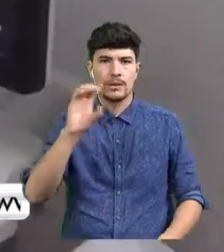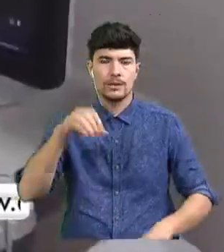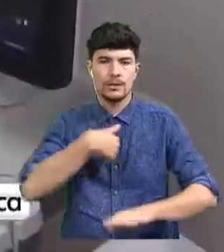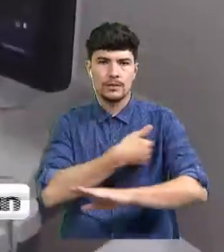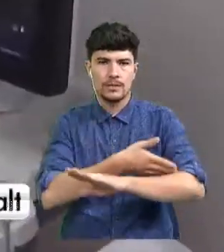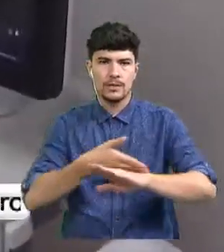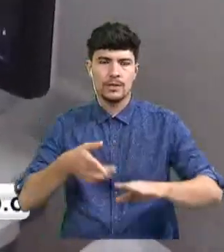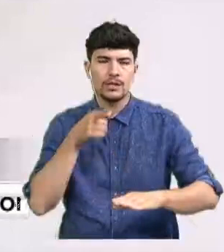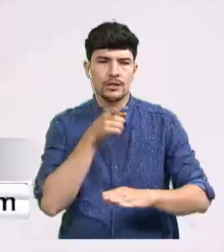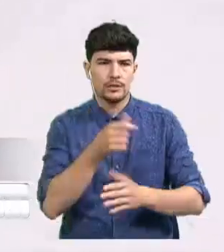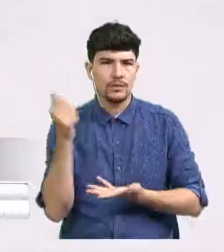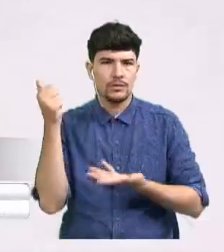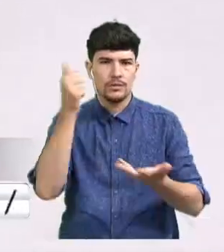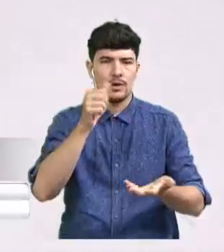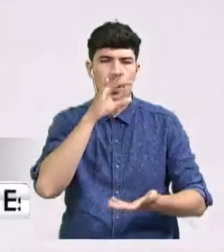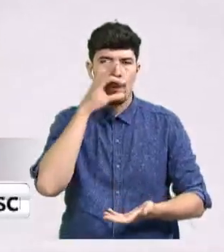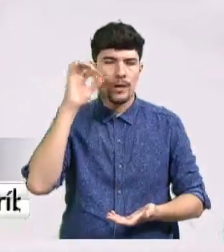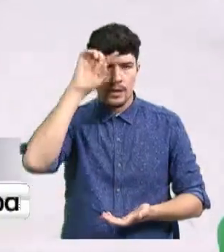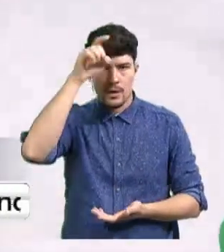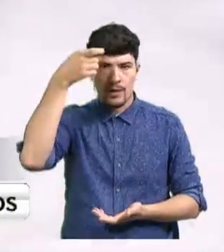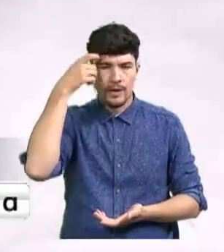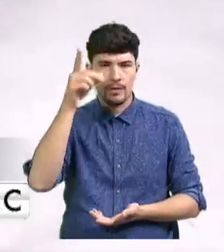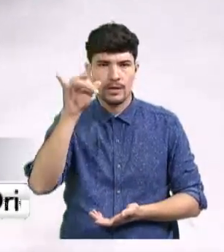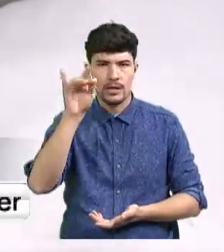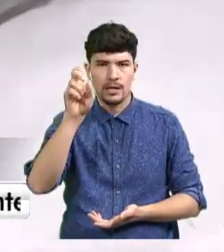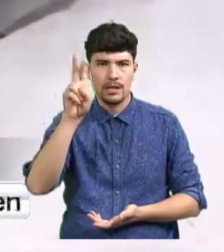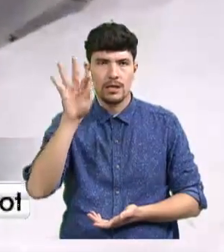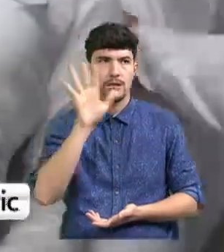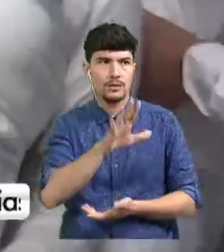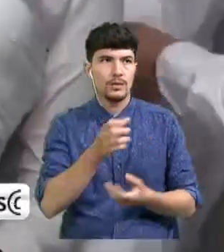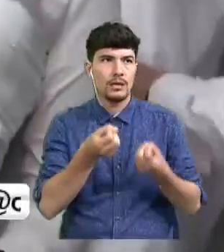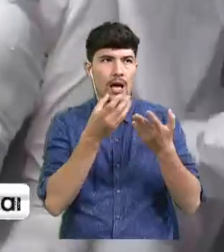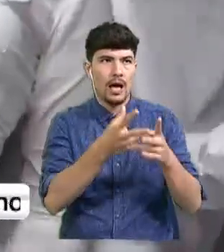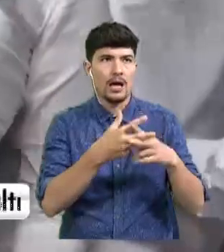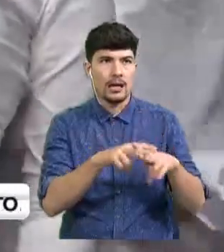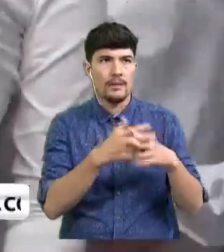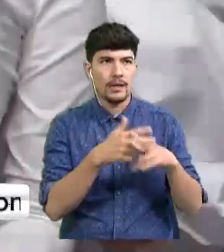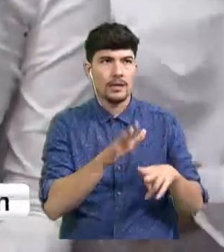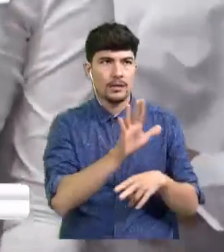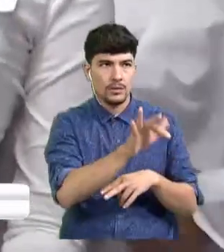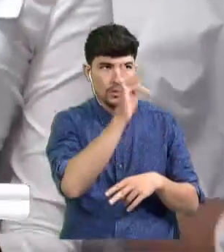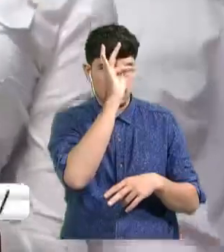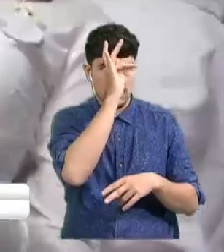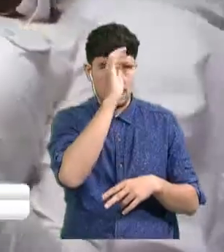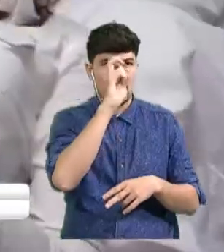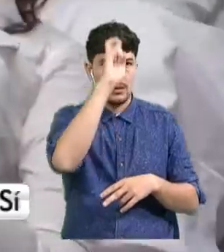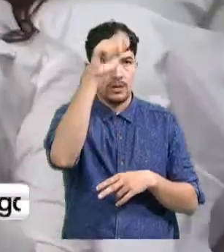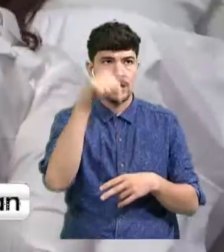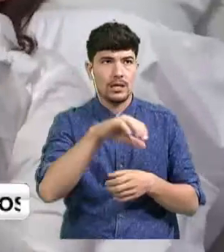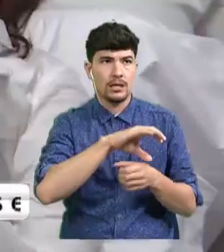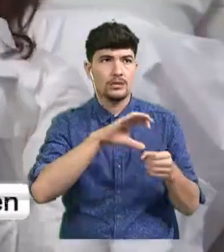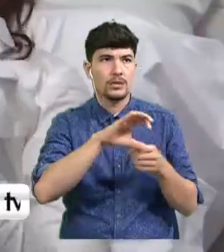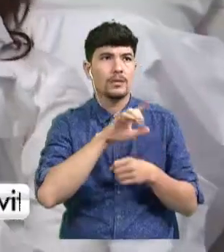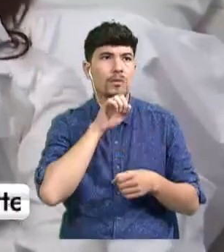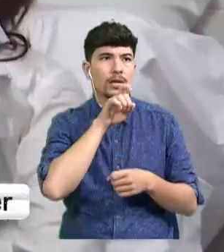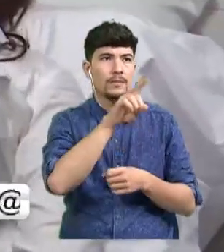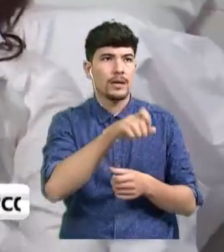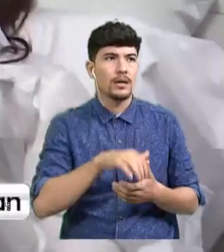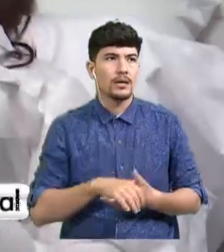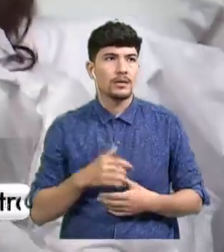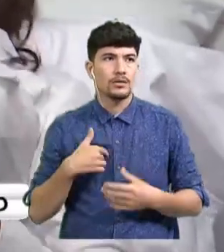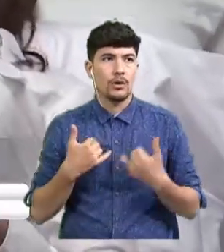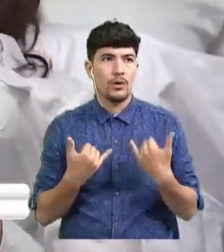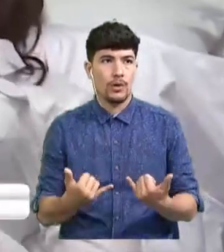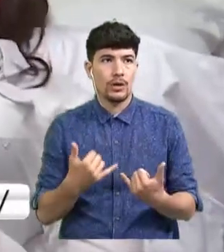pesos fue la inversión del gobernador Didier Tavera en el equipamiento de implementos médicos al Hospital del Norte de Bucaramanga. Hoy los quiero invitar a ustedes a